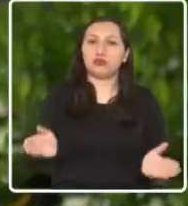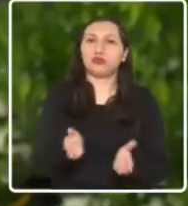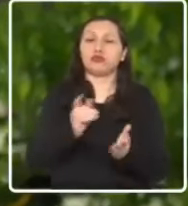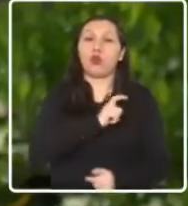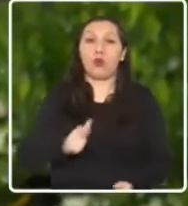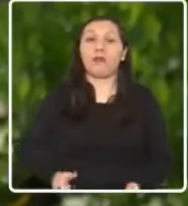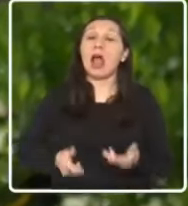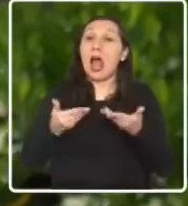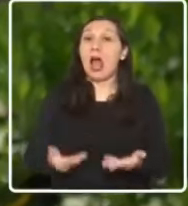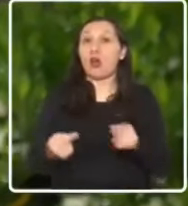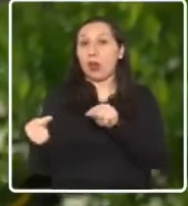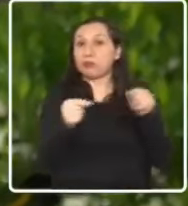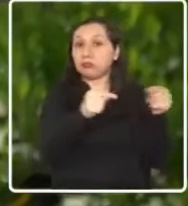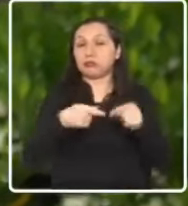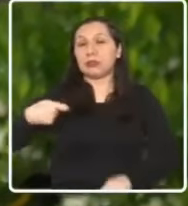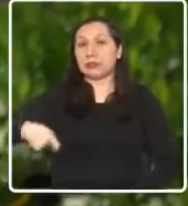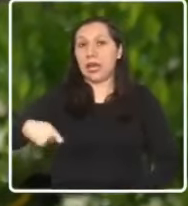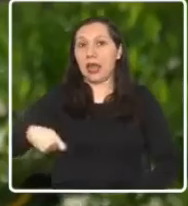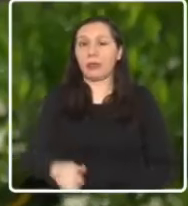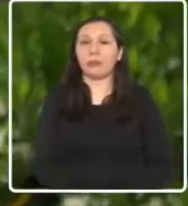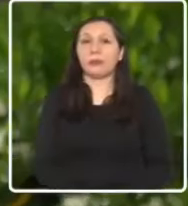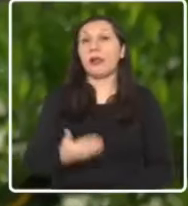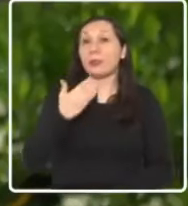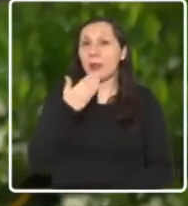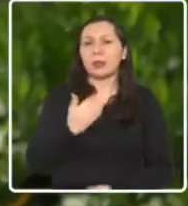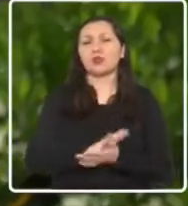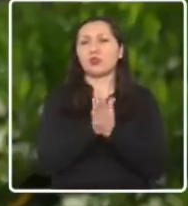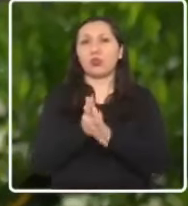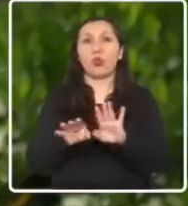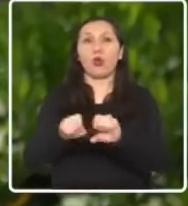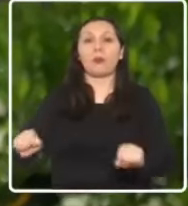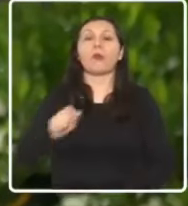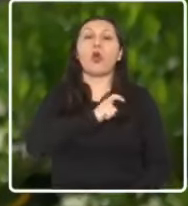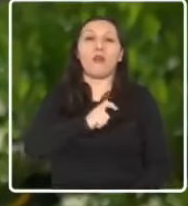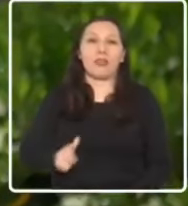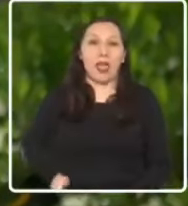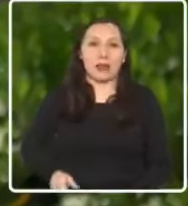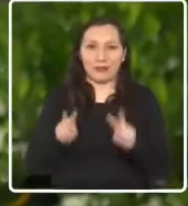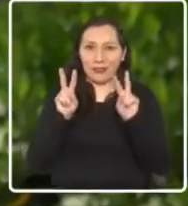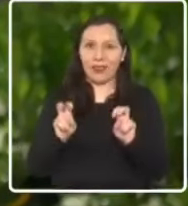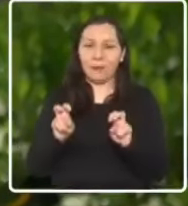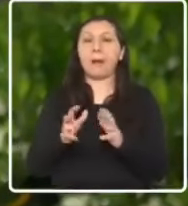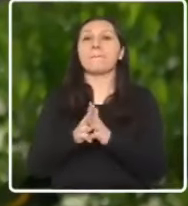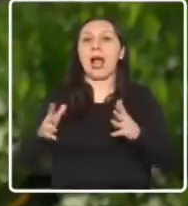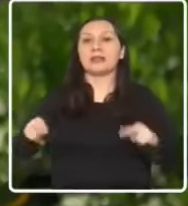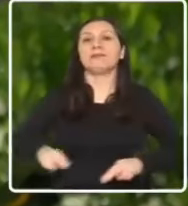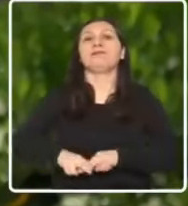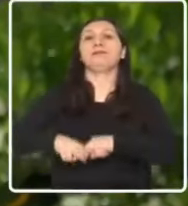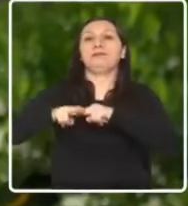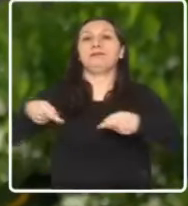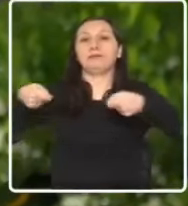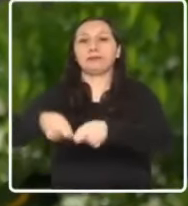gobierno y que está actualmente en discusión en el Senado, y también todos los compromisos del gobierno en mayor inversión